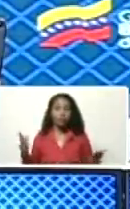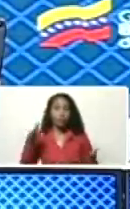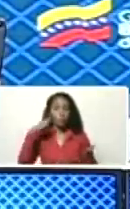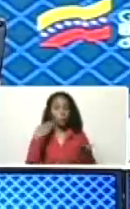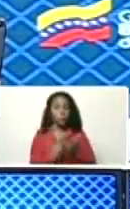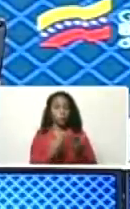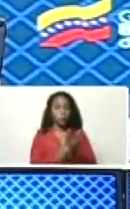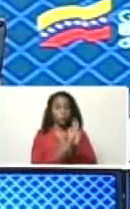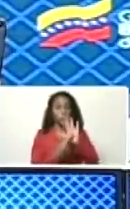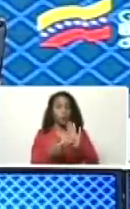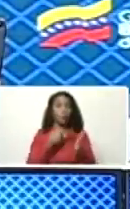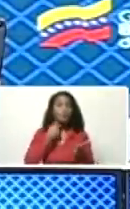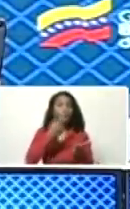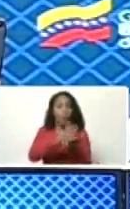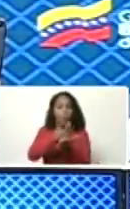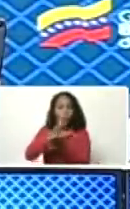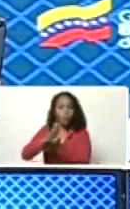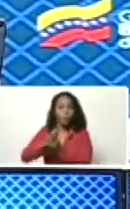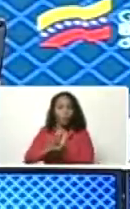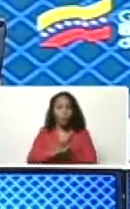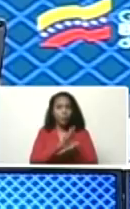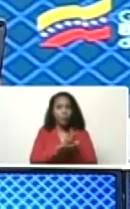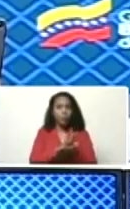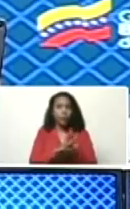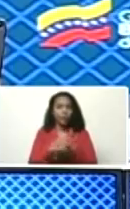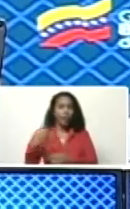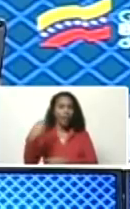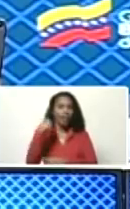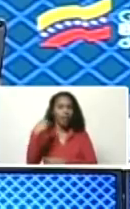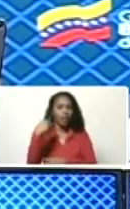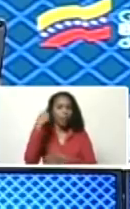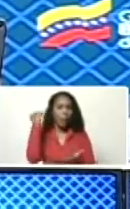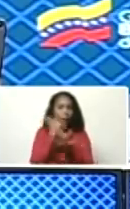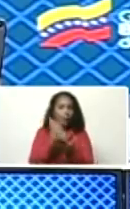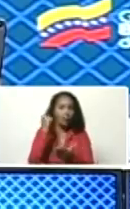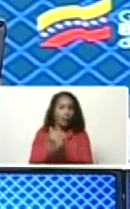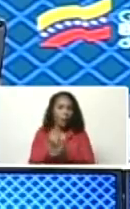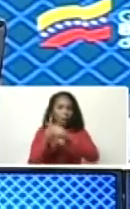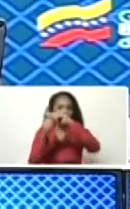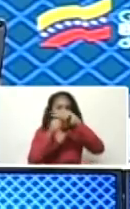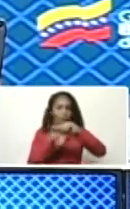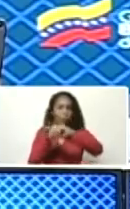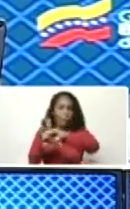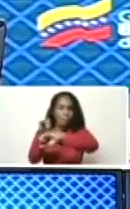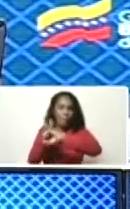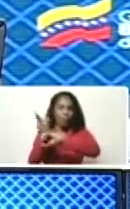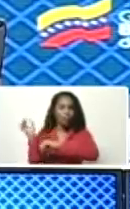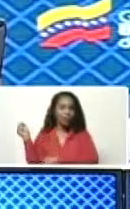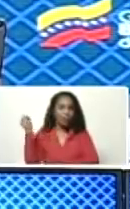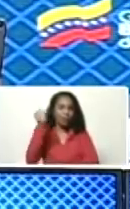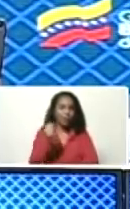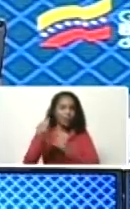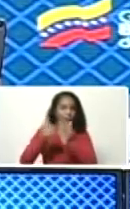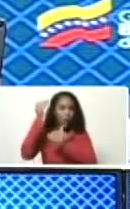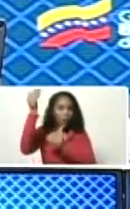mostrando los cadáveres de las víctimas asesinadas por francotiradores traídos del exterior.